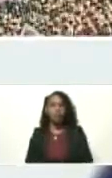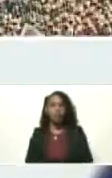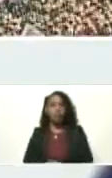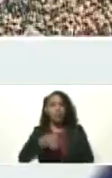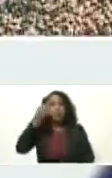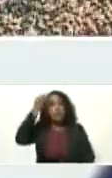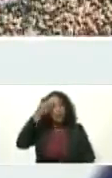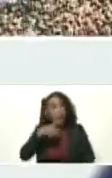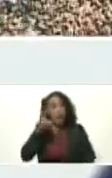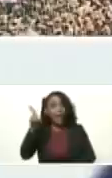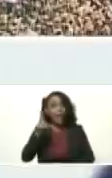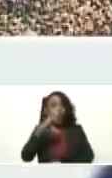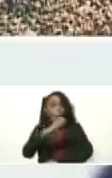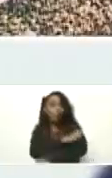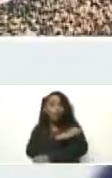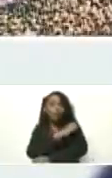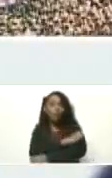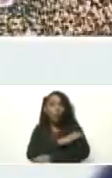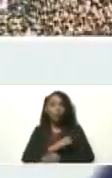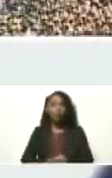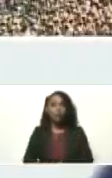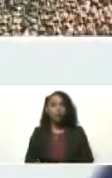Creía la oligarquía.